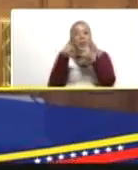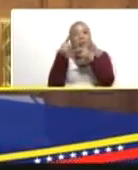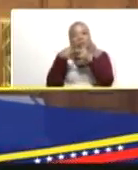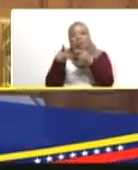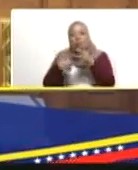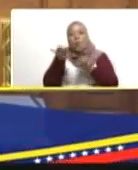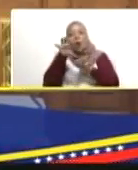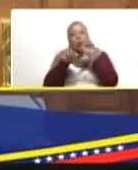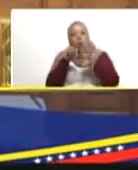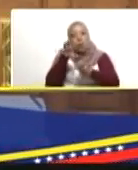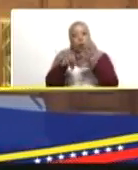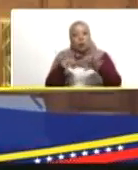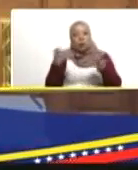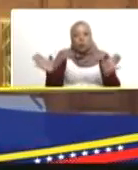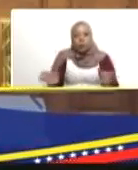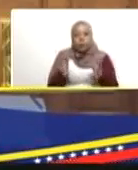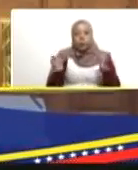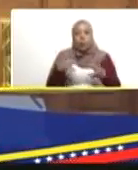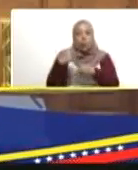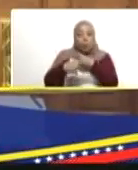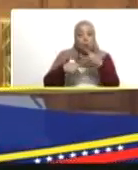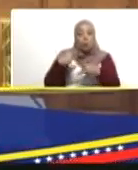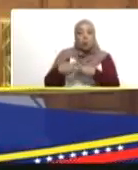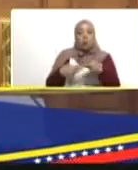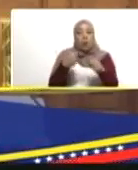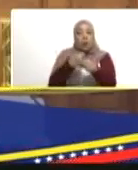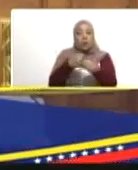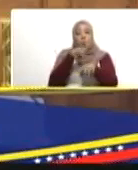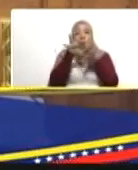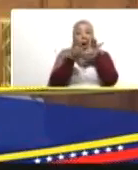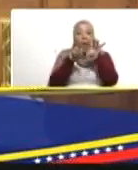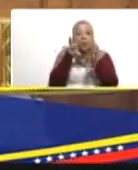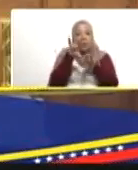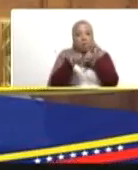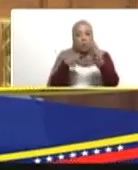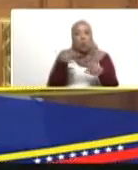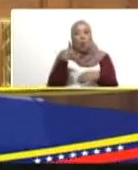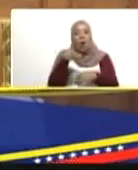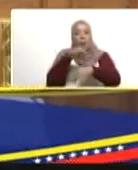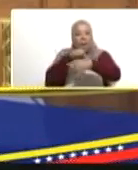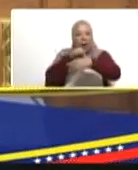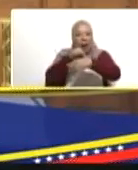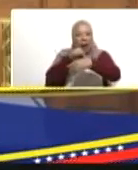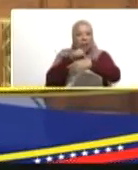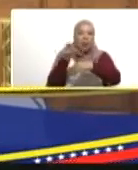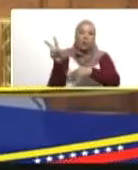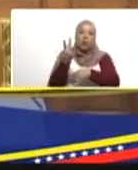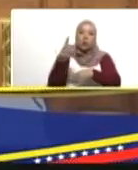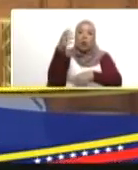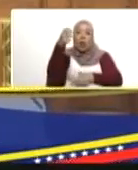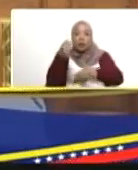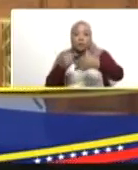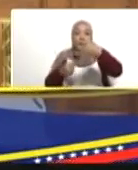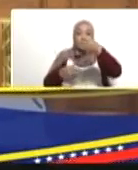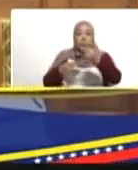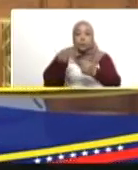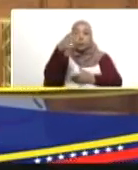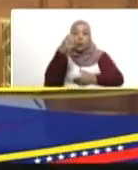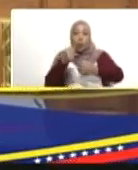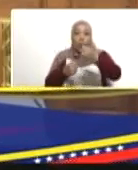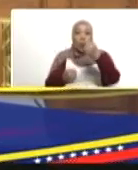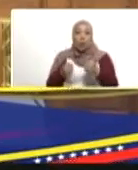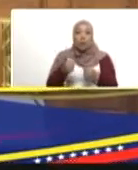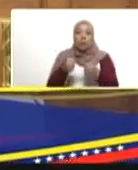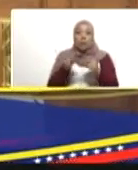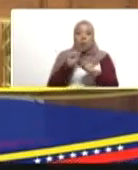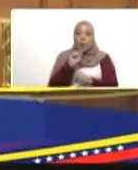qué motivados están los productores de carne en Venezuela de leche Me detengo en este punto